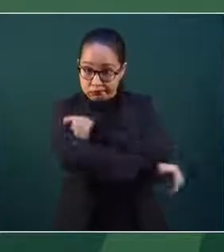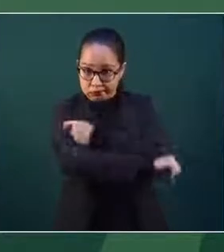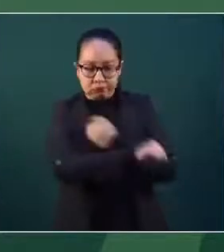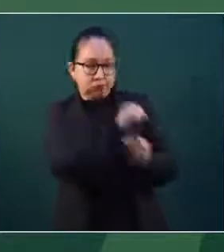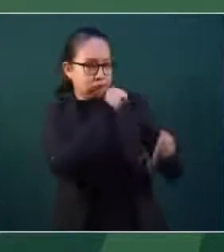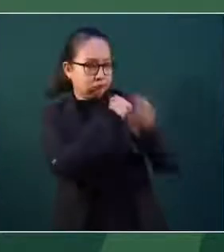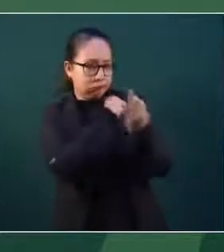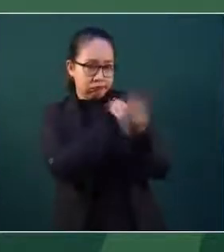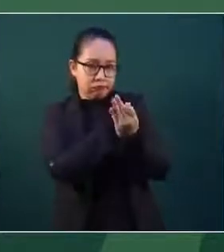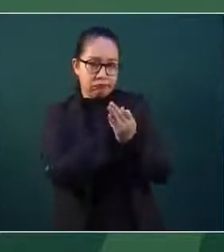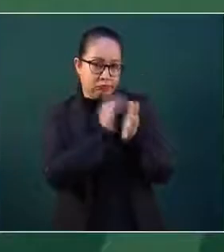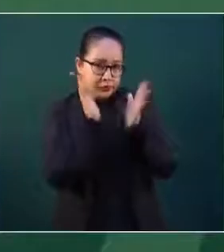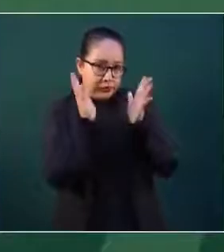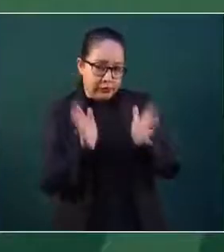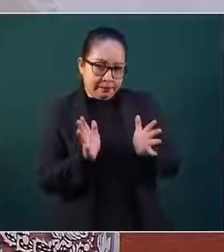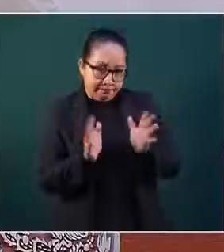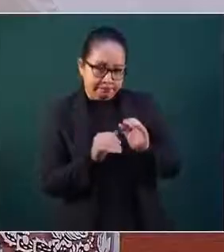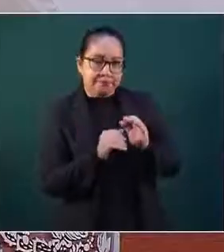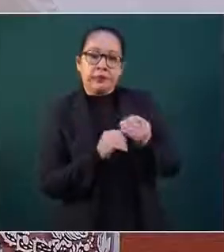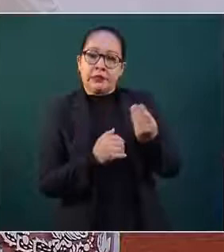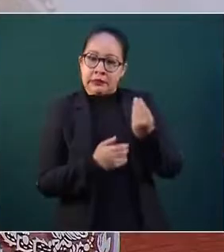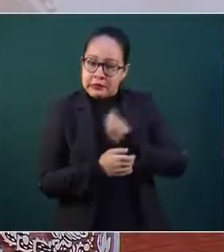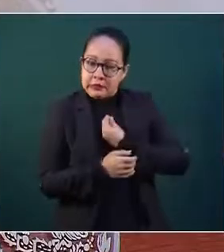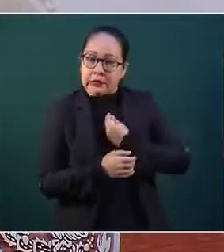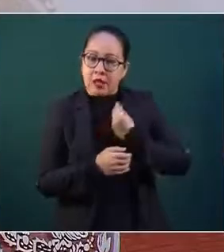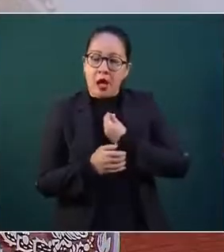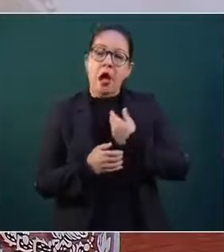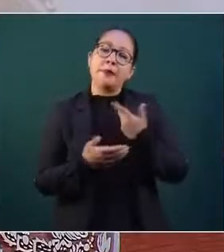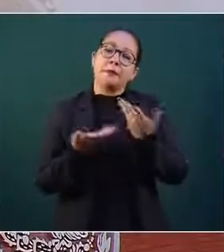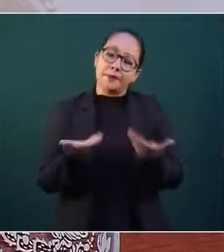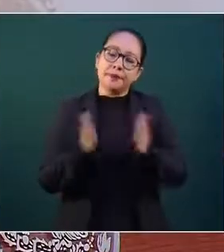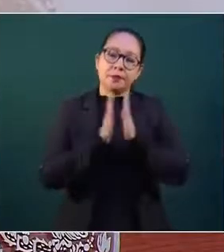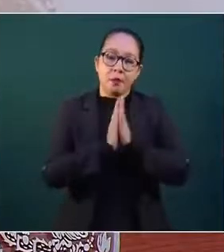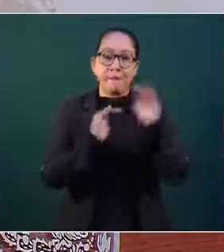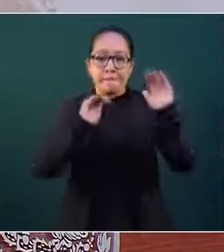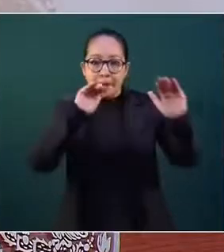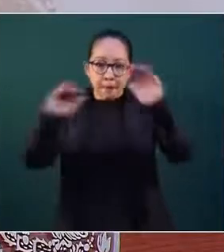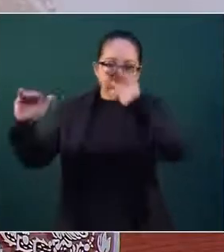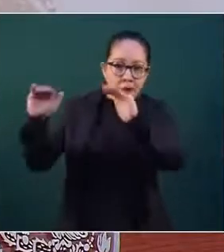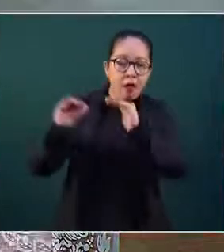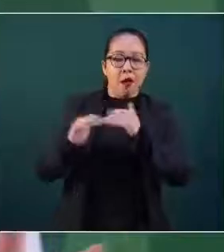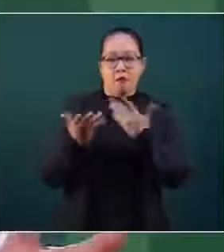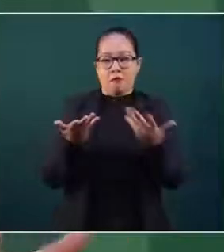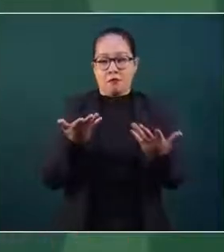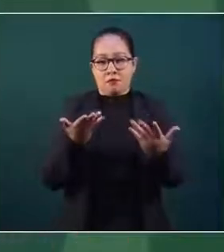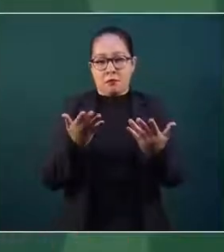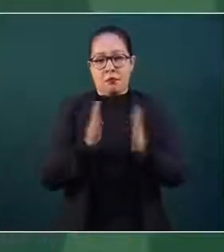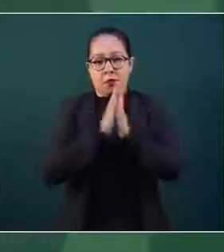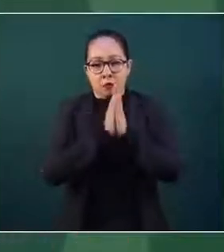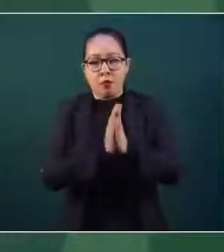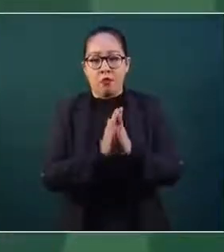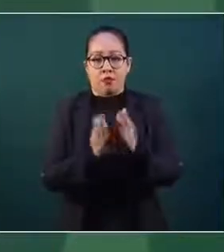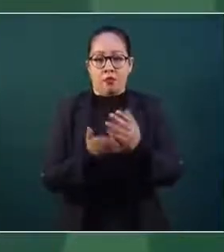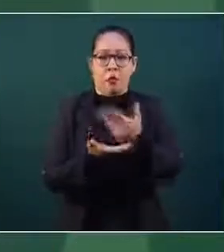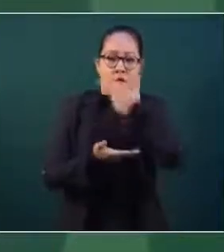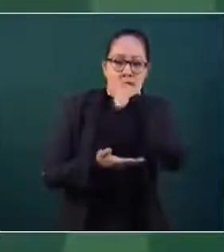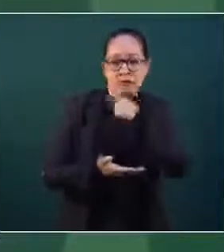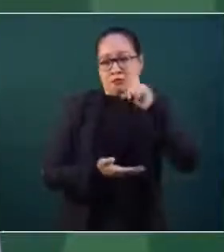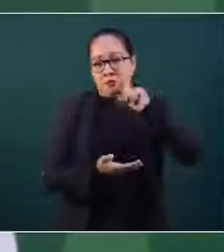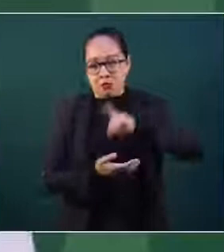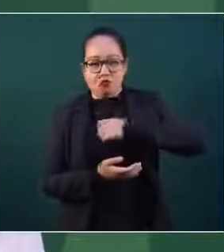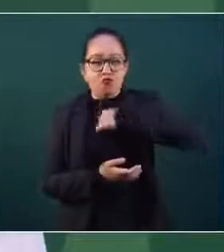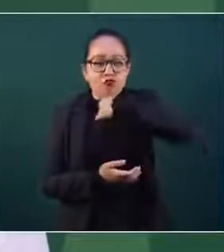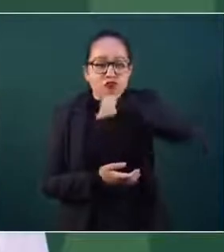De modo que seguimos haciendo el llamado a los adultos mayores para que se vacunen,